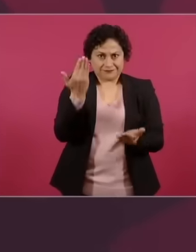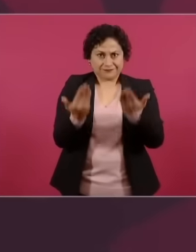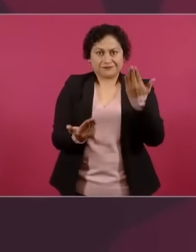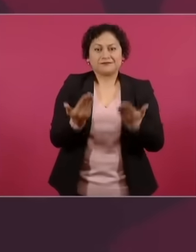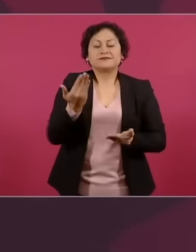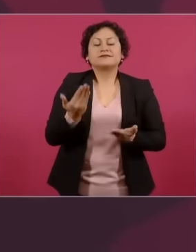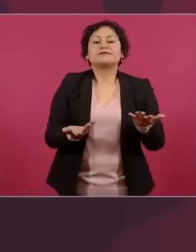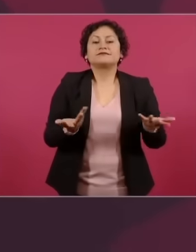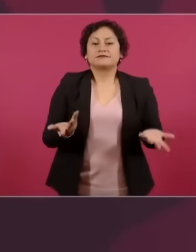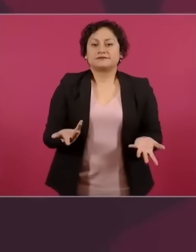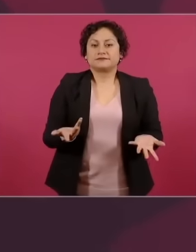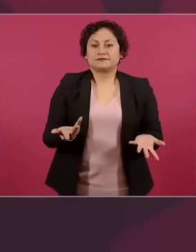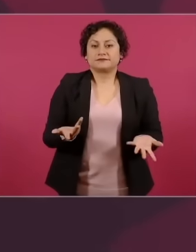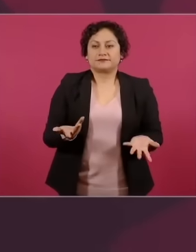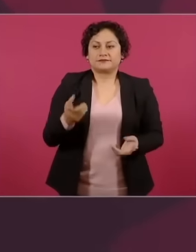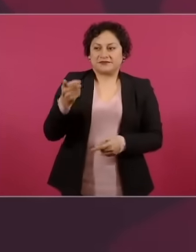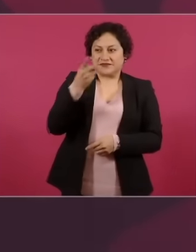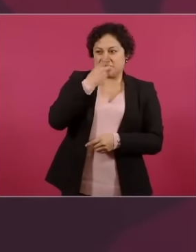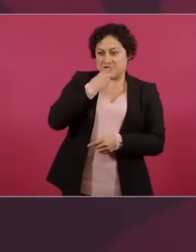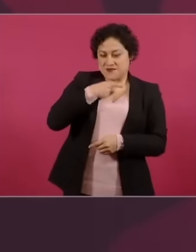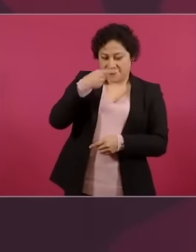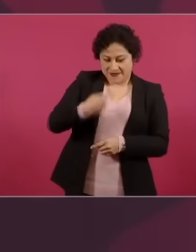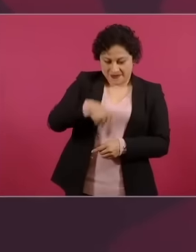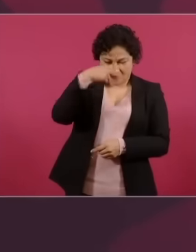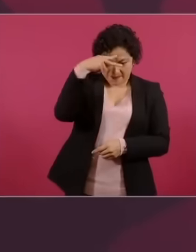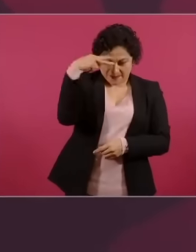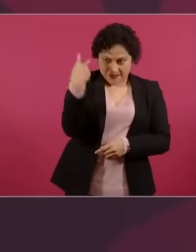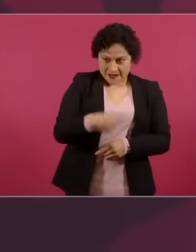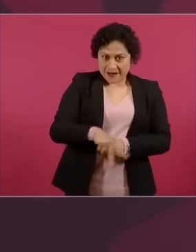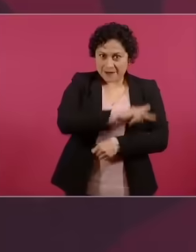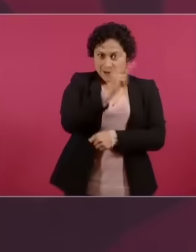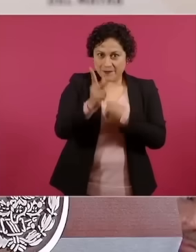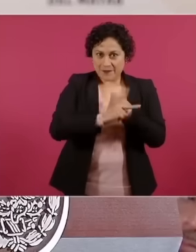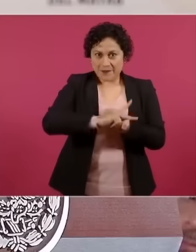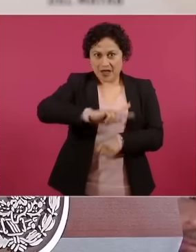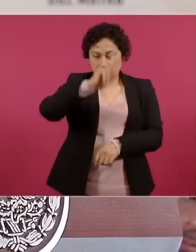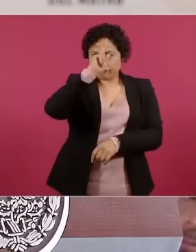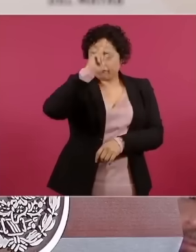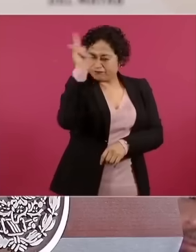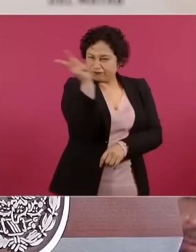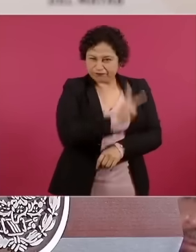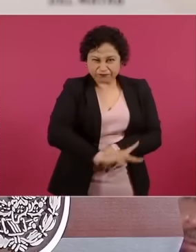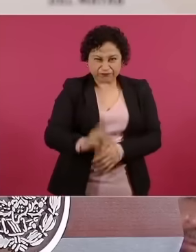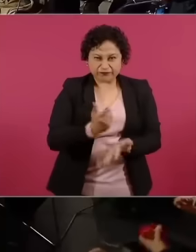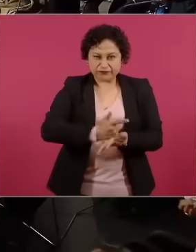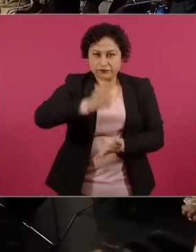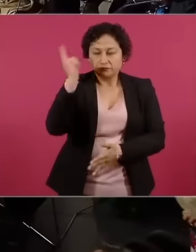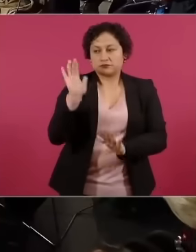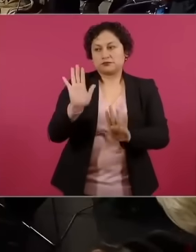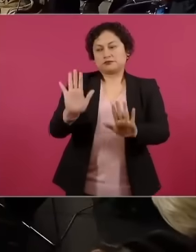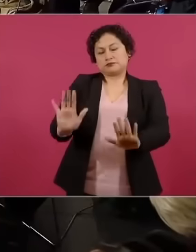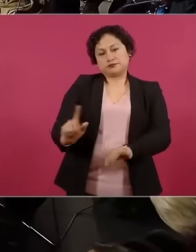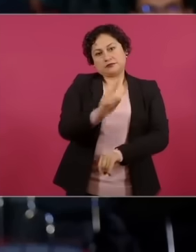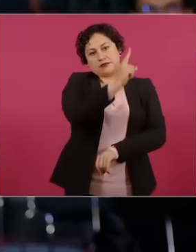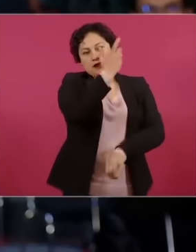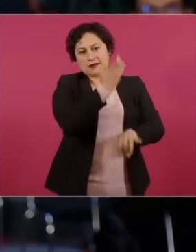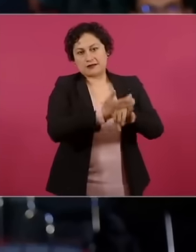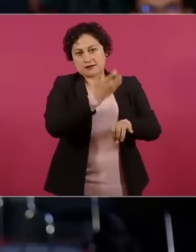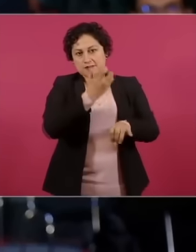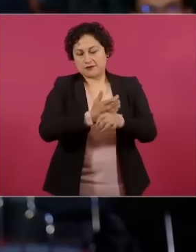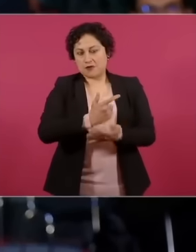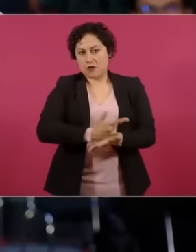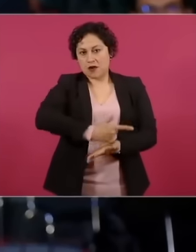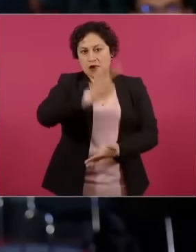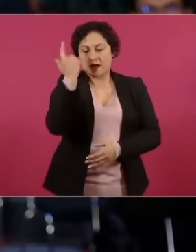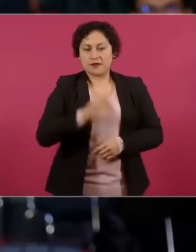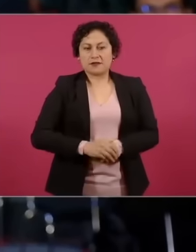No puedes llamar a esto tragedia, aquello es un asunto grave. ¿Usted conoce a los mexicanos cómo están viviendo, señor presidente,